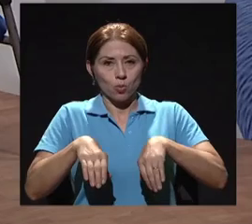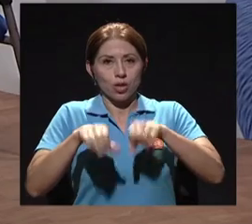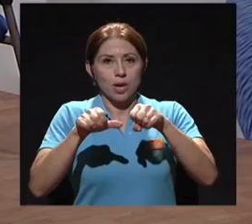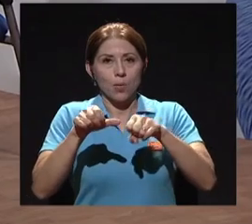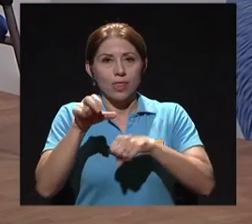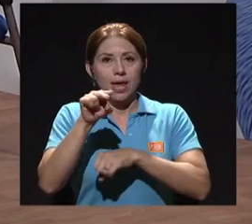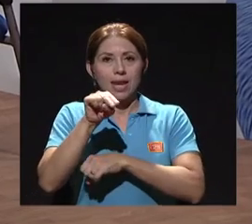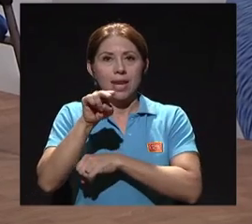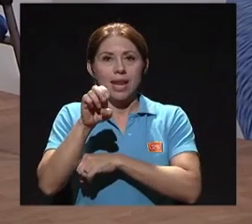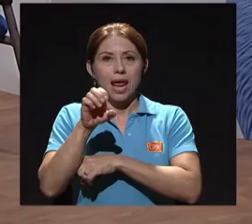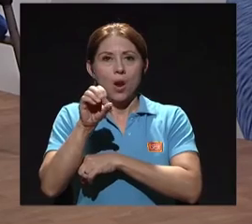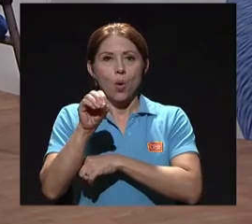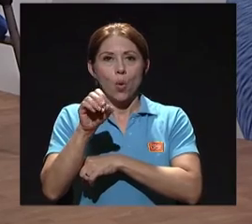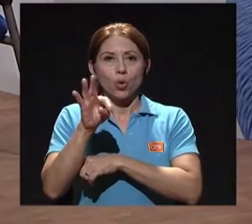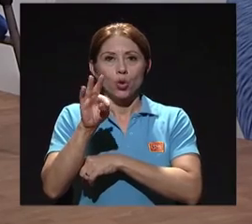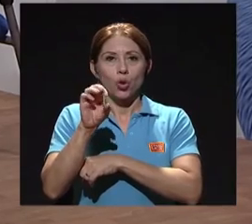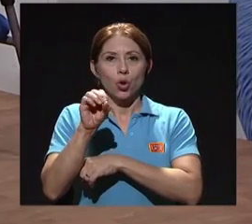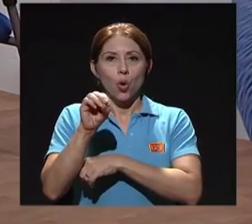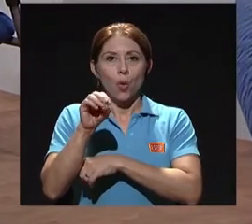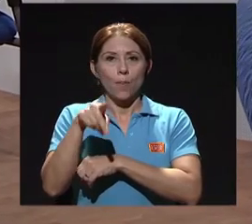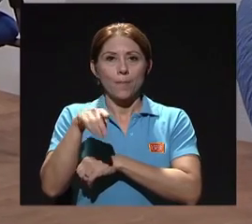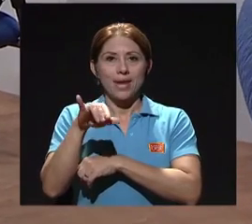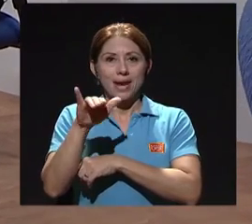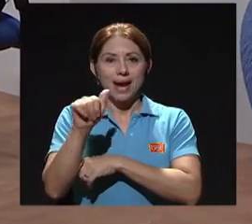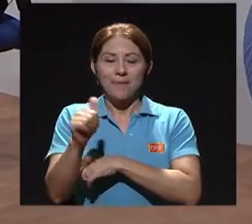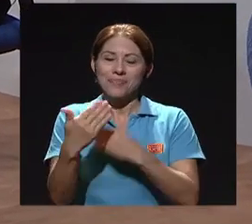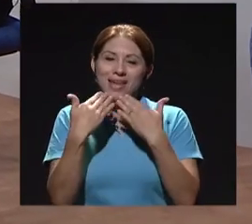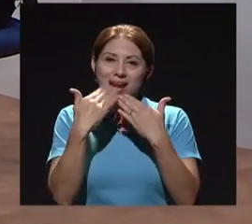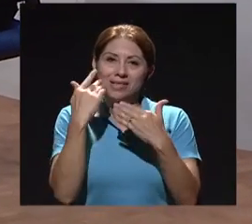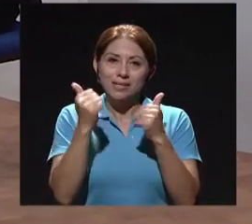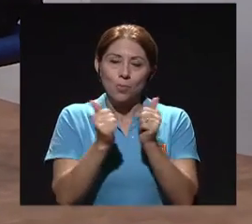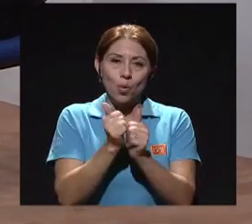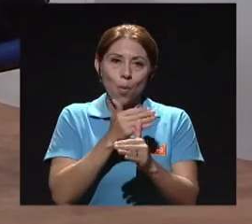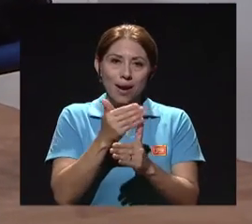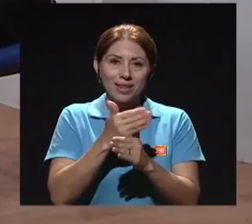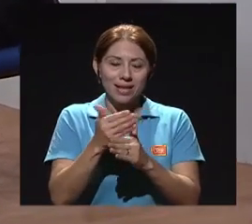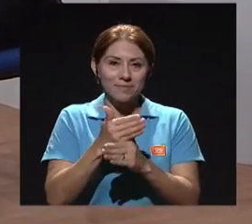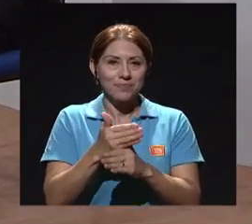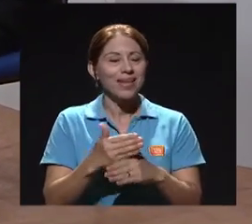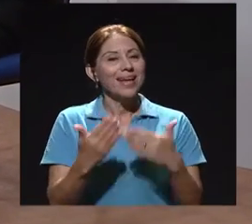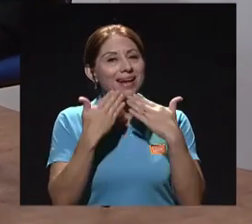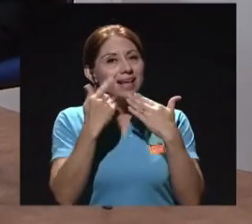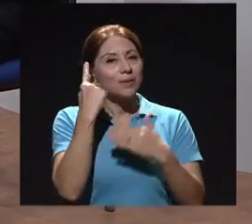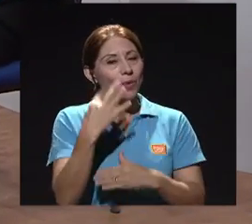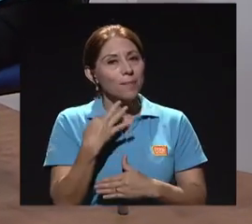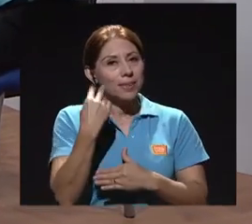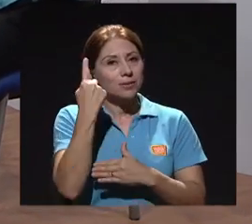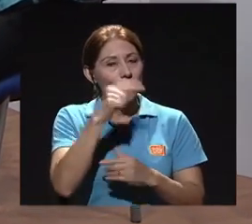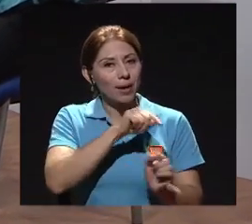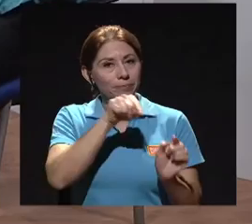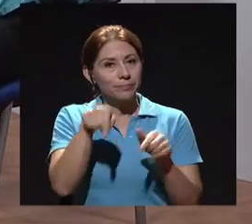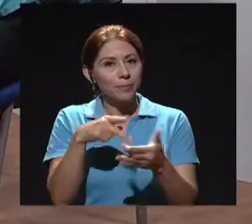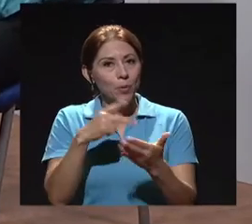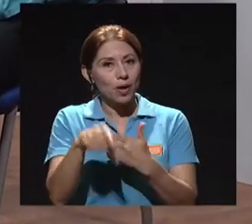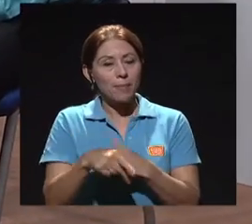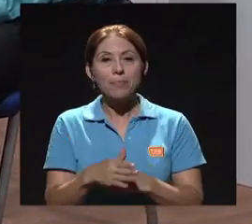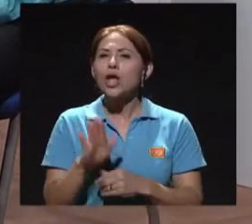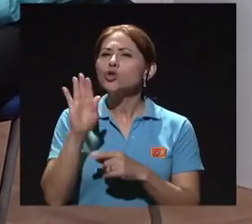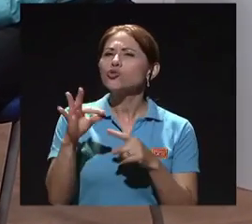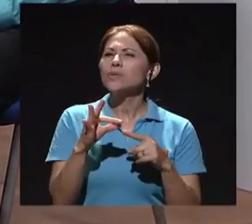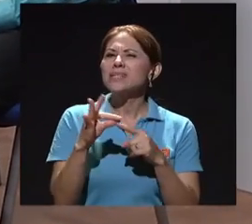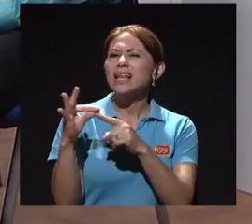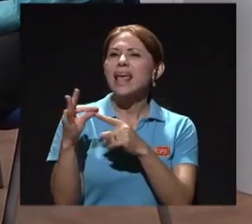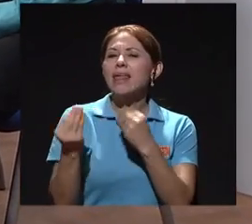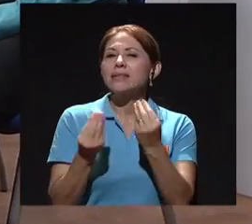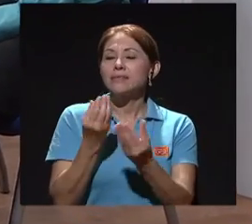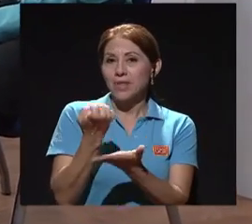gracias bernardo por compartir con nosotros este tiempito muchas gracias por la invitación para estar con ustedes en este problema su especialidad